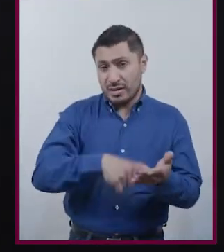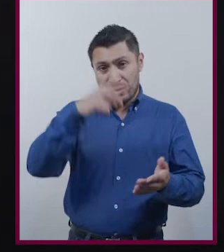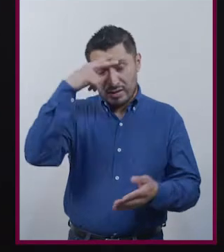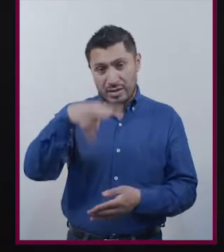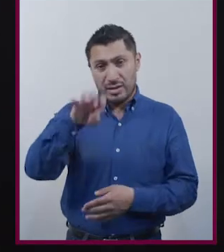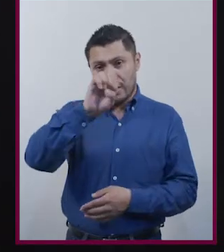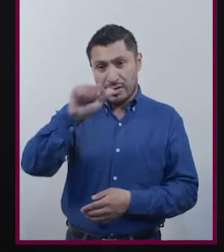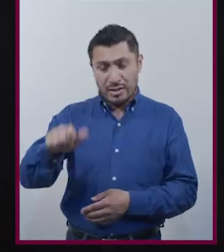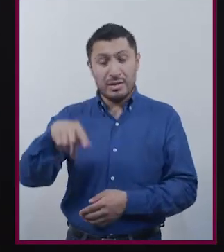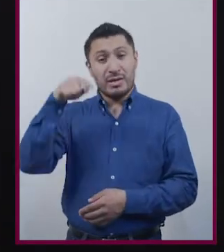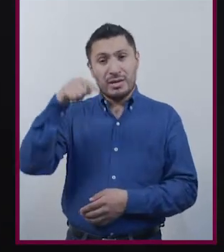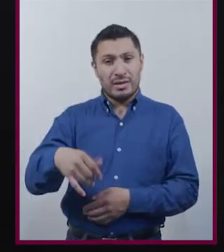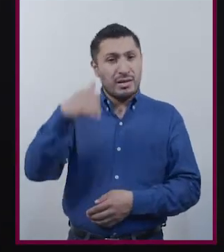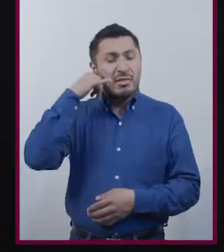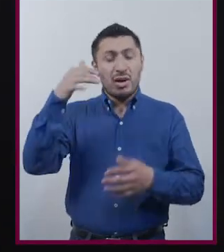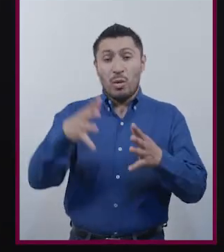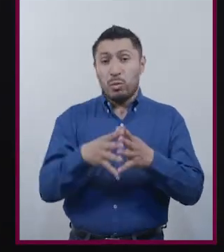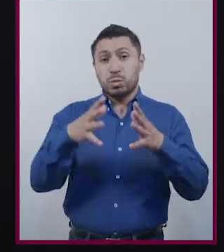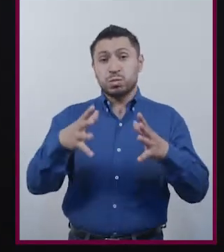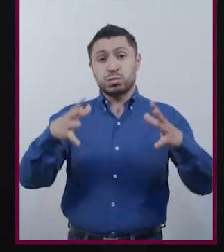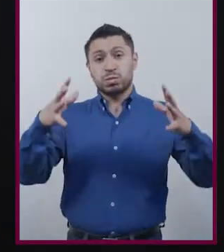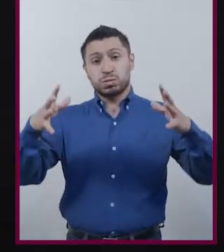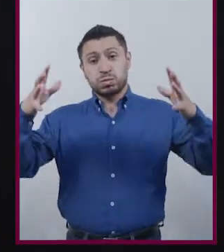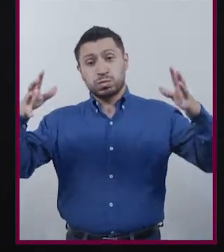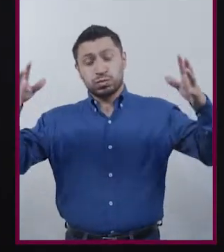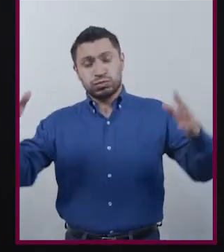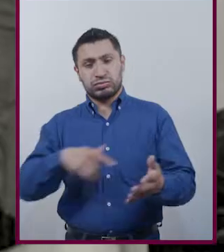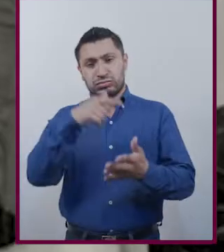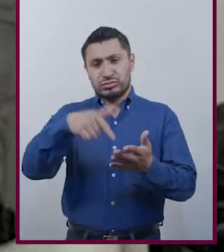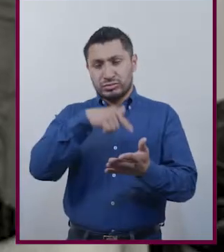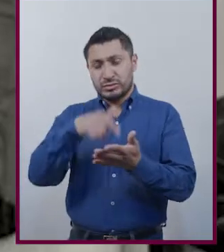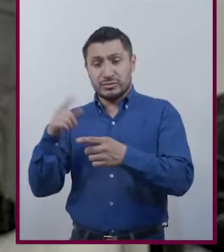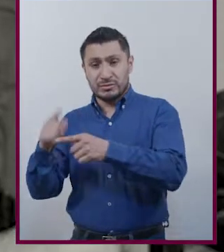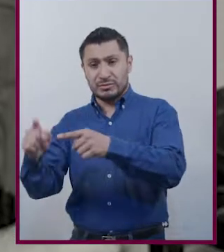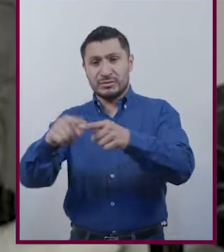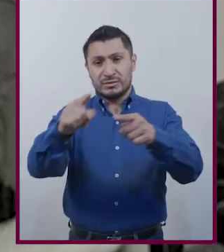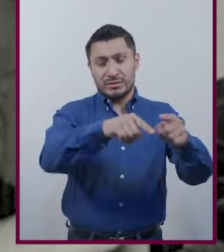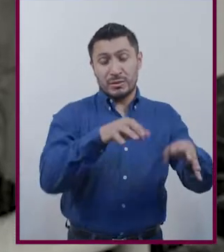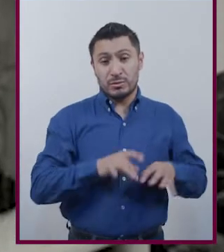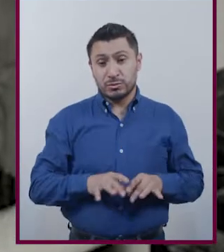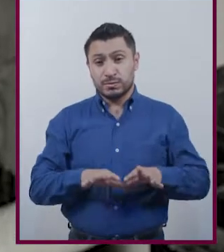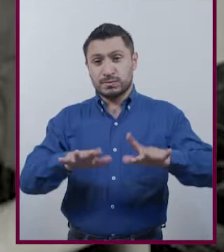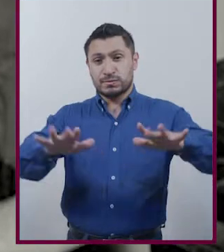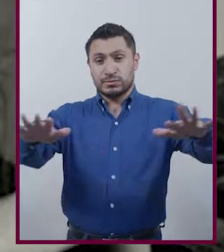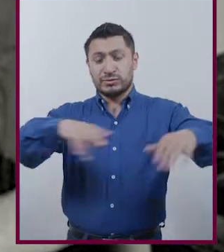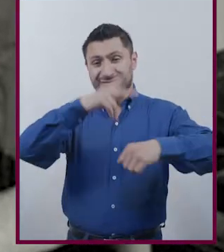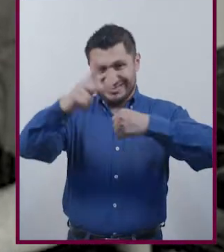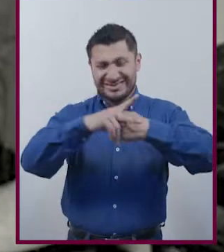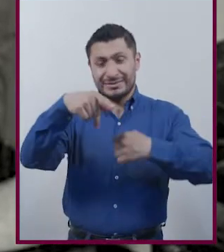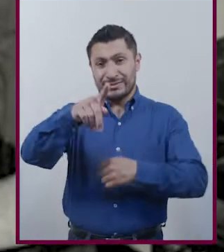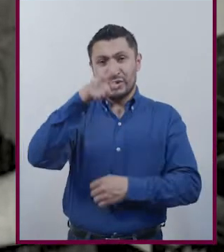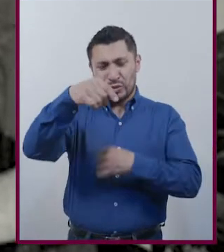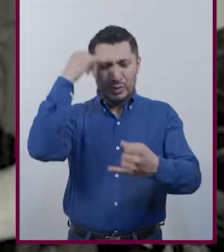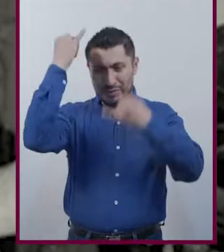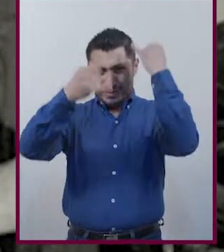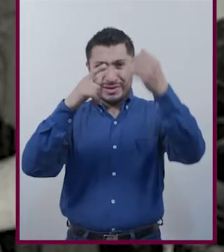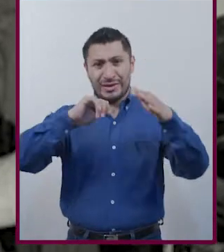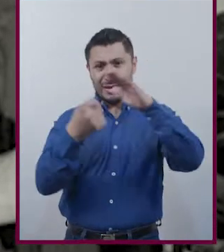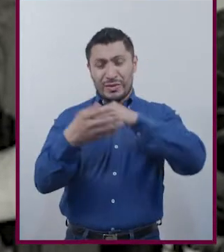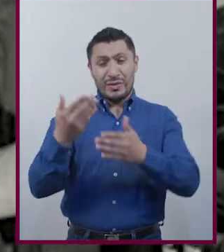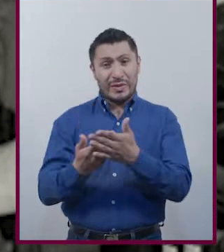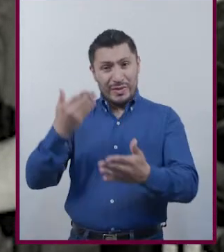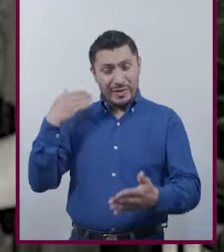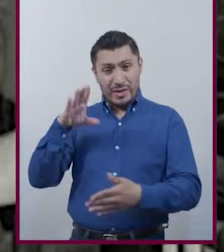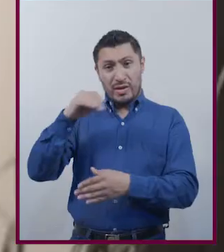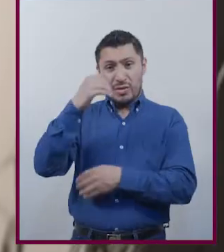en México siguió creciendo y llegó a más lugares del país. Pero para que te imagines cómo estaba la tecnología hace